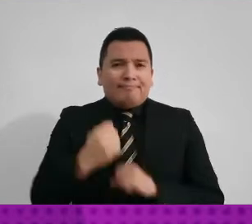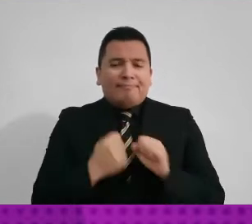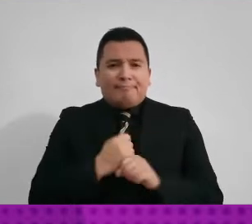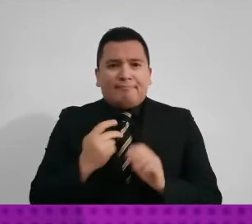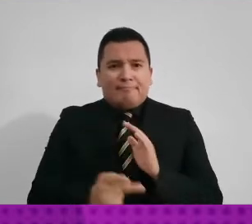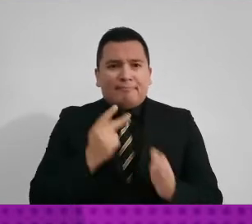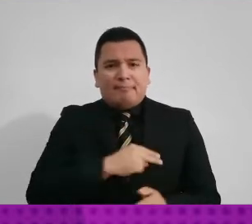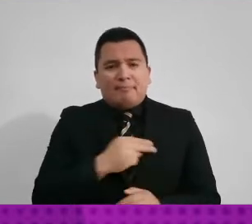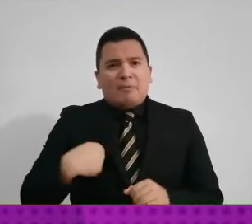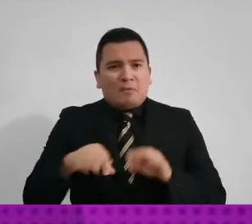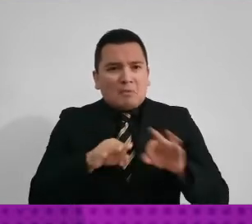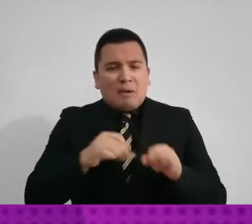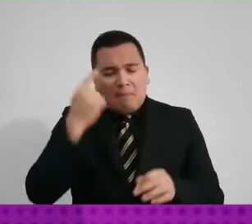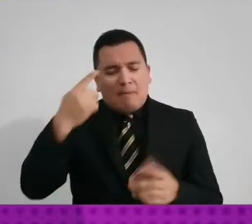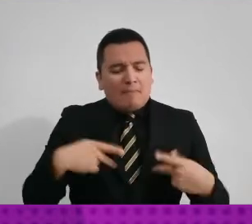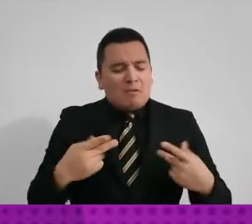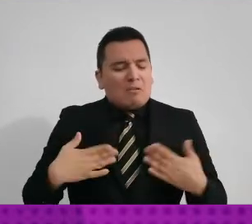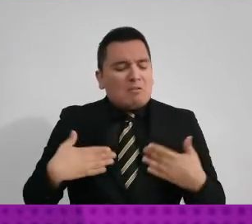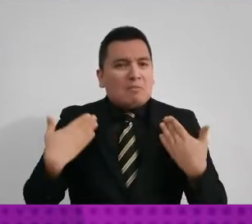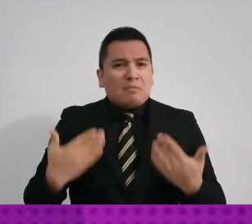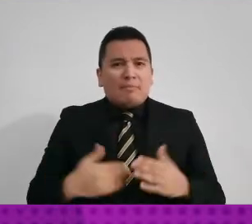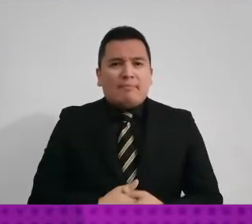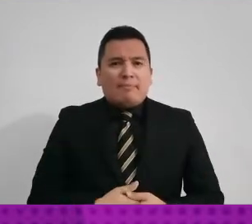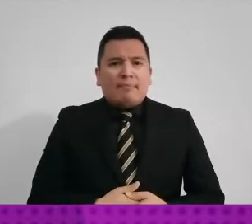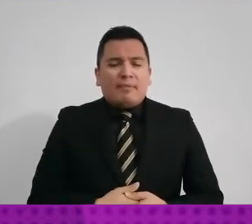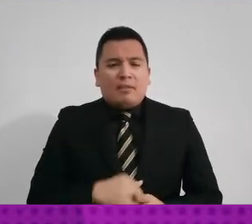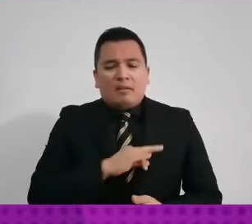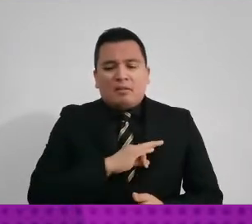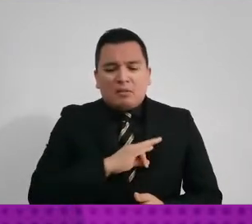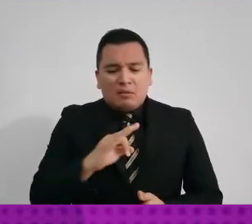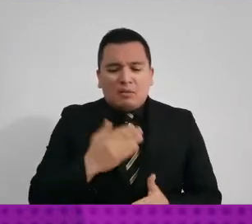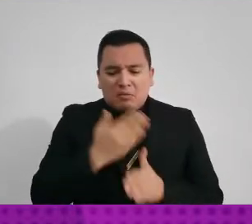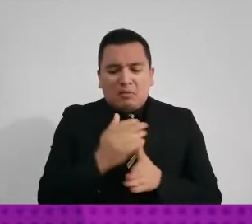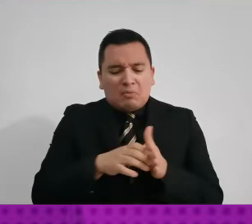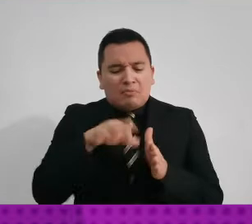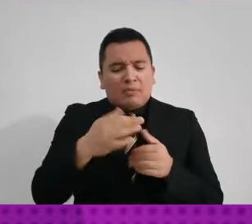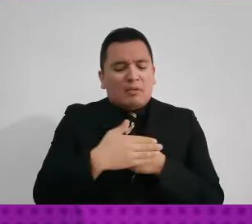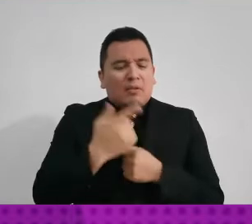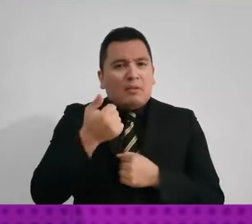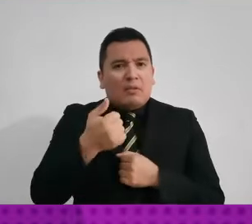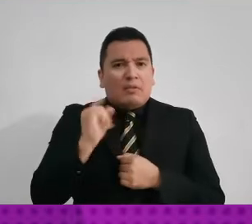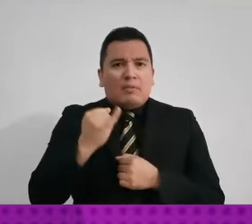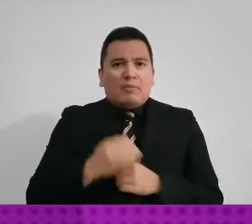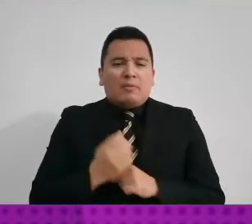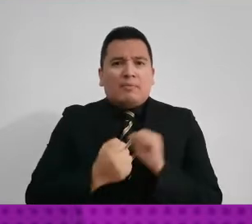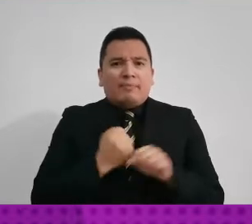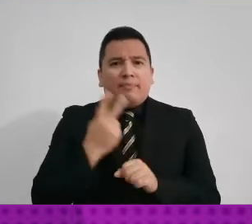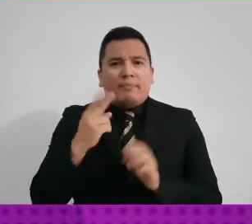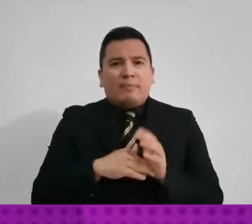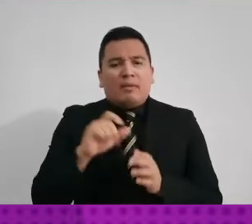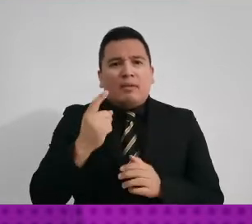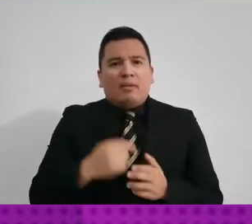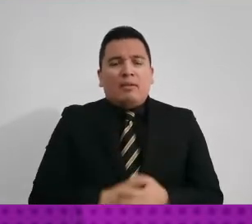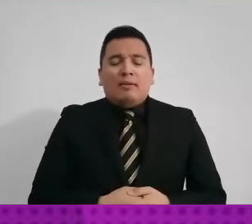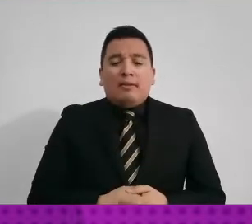año. Vamos a trabajar para darle todas las garantías a la ciudadanía de que pueda salir a votar este 6 de junio de